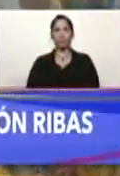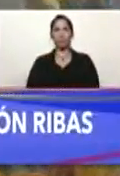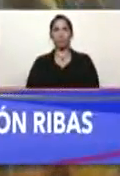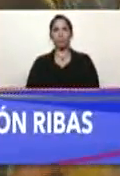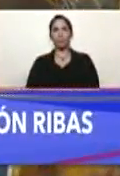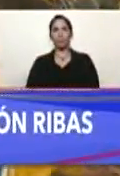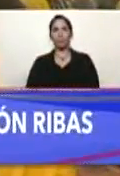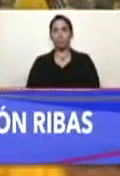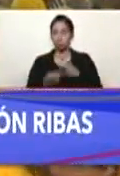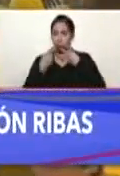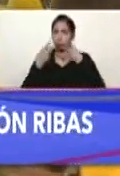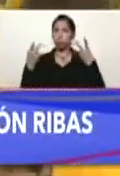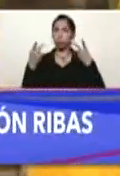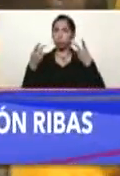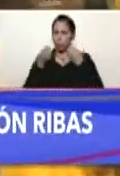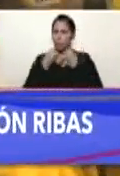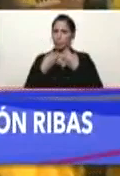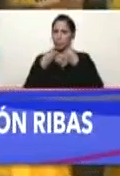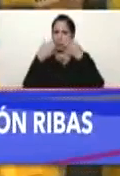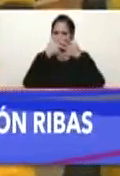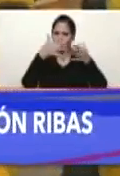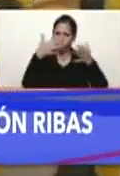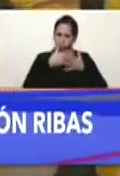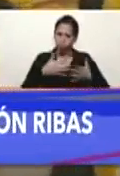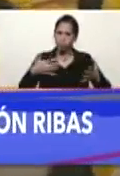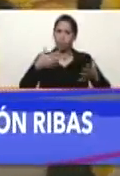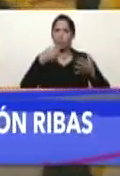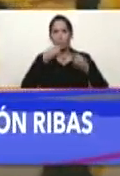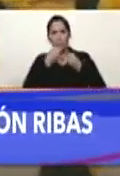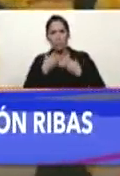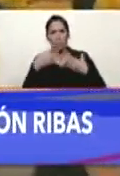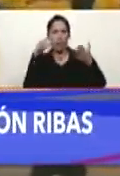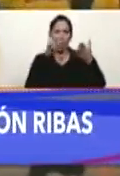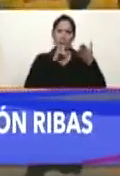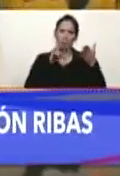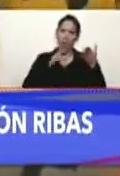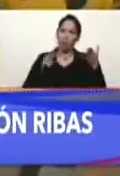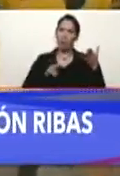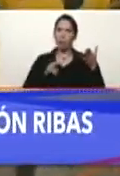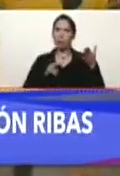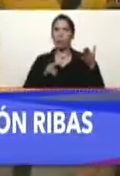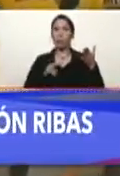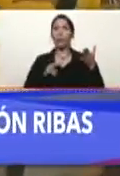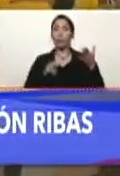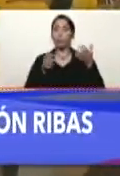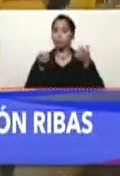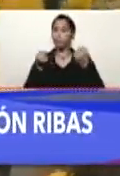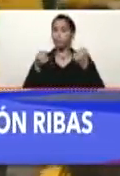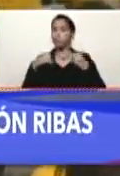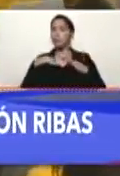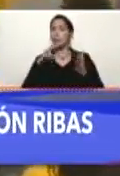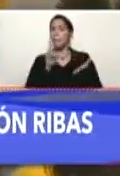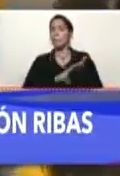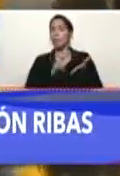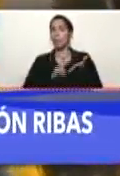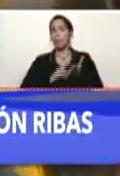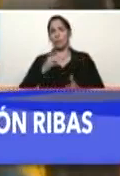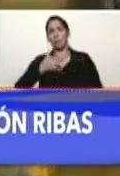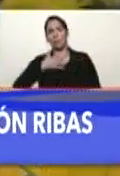Discurso muy bien escrito, muy bien leído, con muchas verdades y muchos sentimientos.